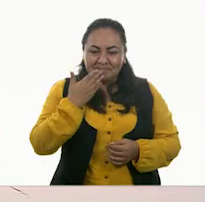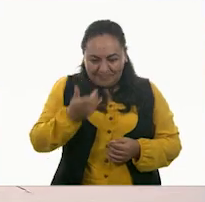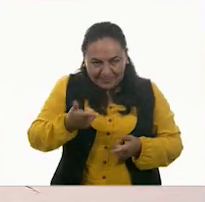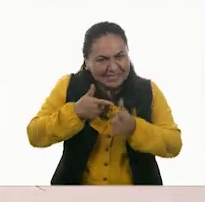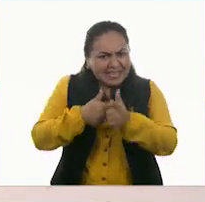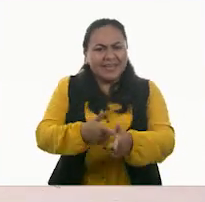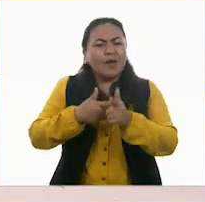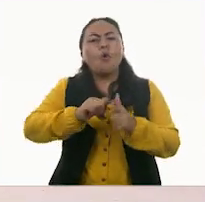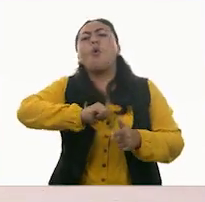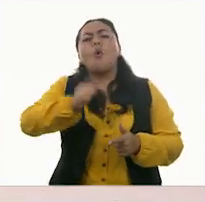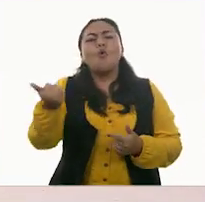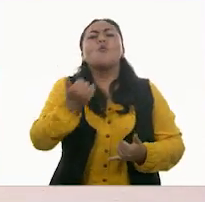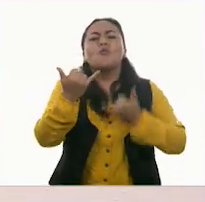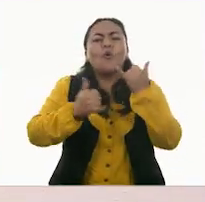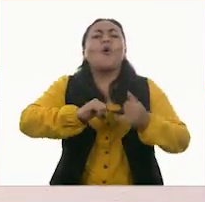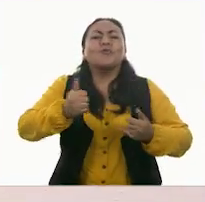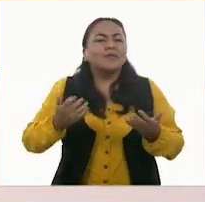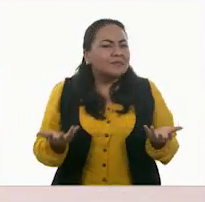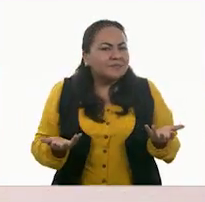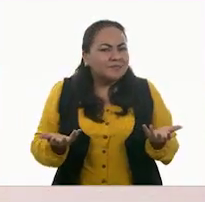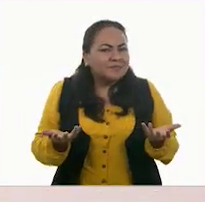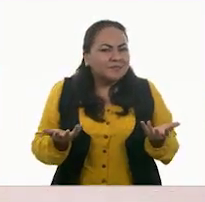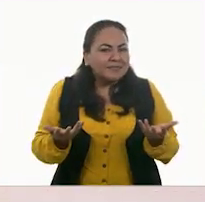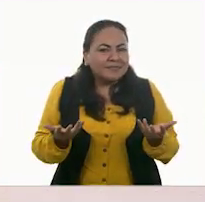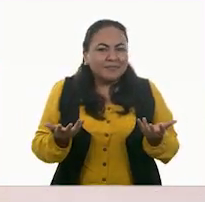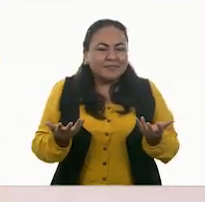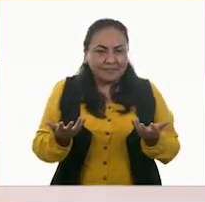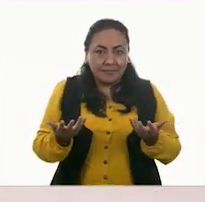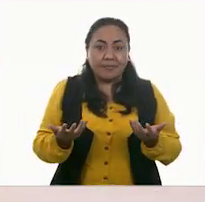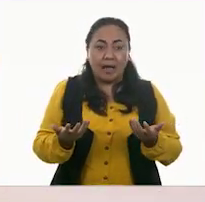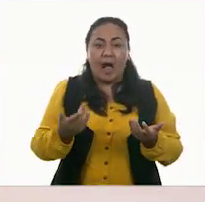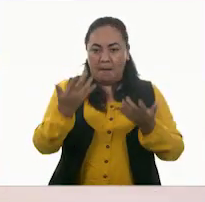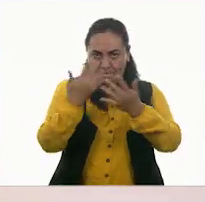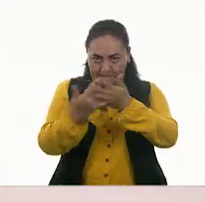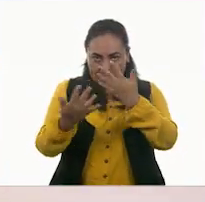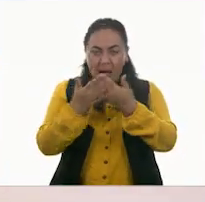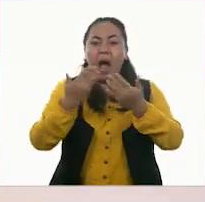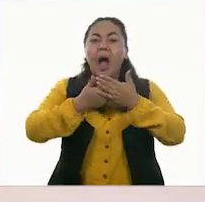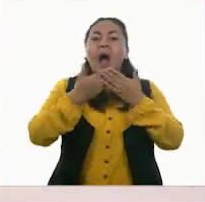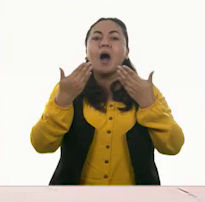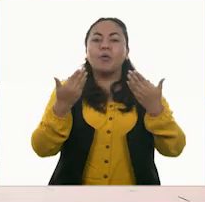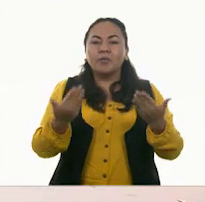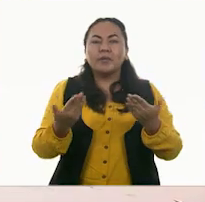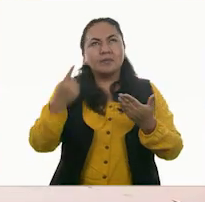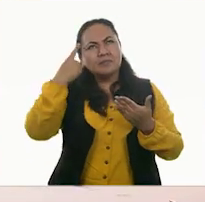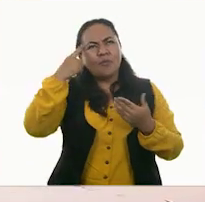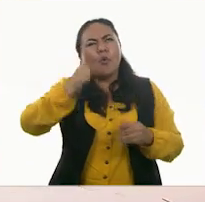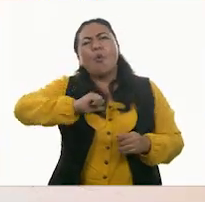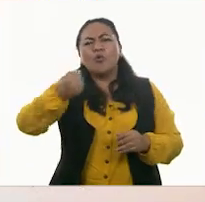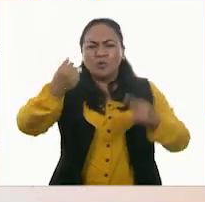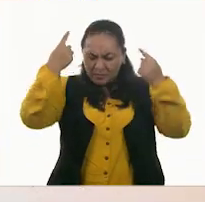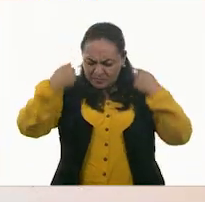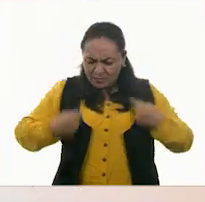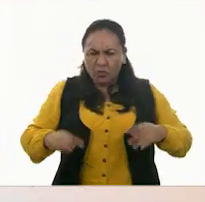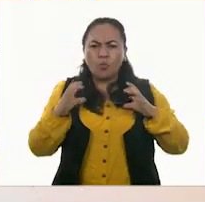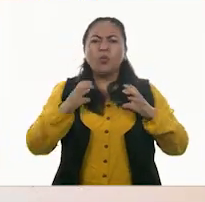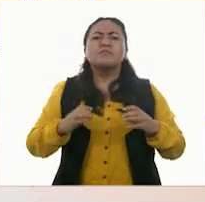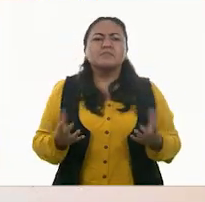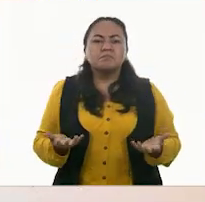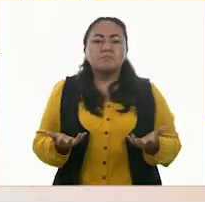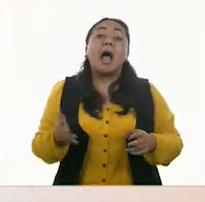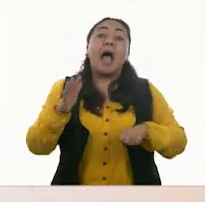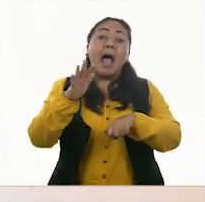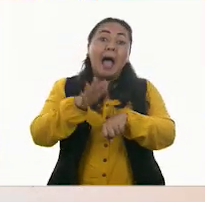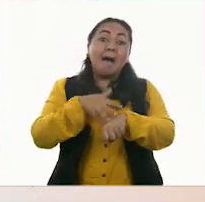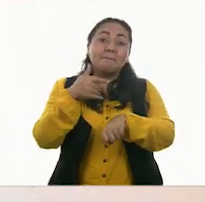explorando. ¿De qué otra manera lo puedes rodar? Ya lo hiciste con las manos. Ahora, ¿con qué otra cosa lo puedo hacer rodar? Vamos a rodarlo con el